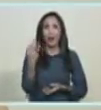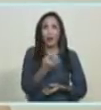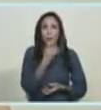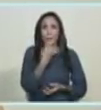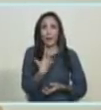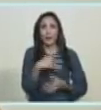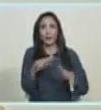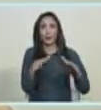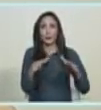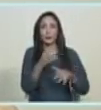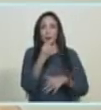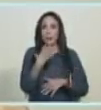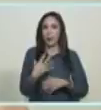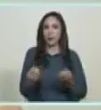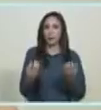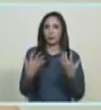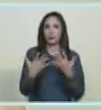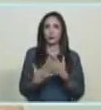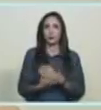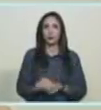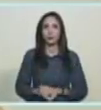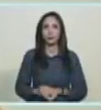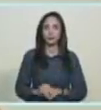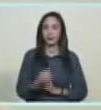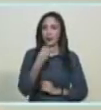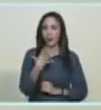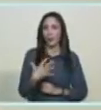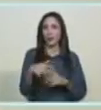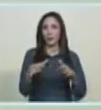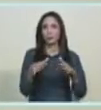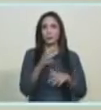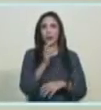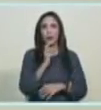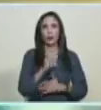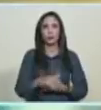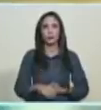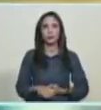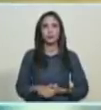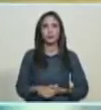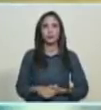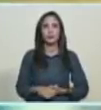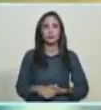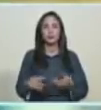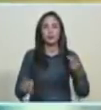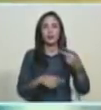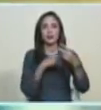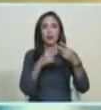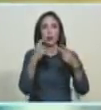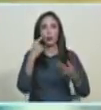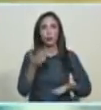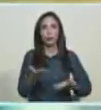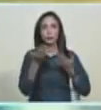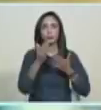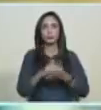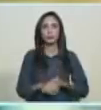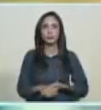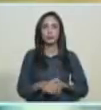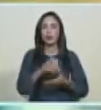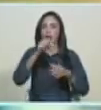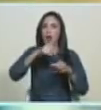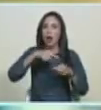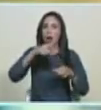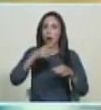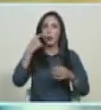bello, brillante. Un lingotico, ¿verdad? Y el segundo lingotico para el